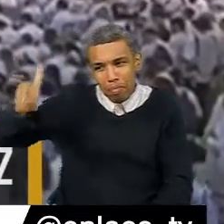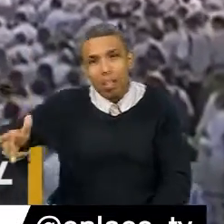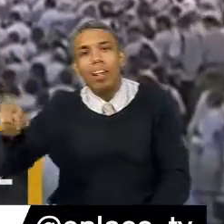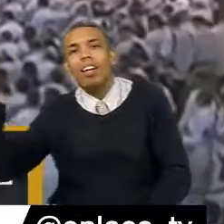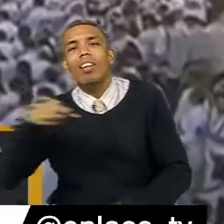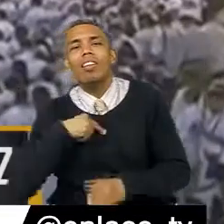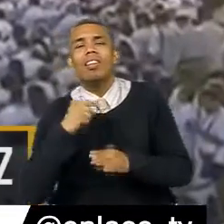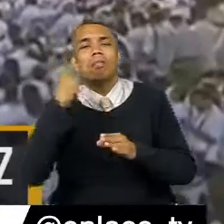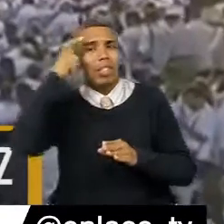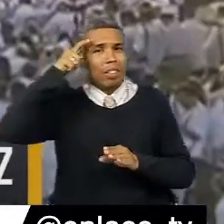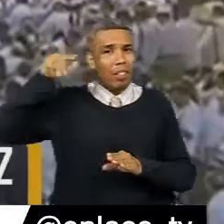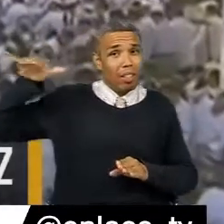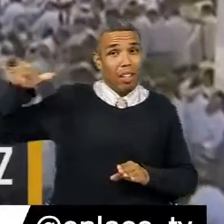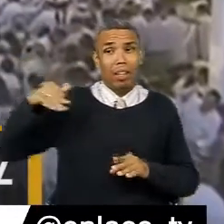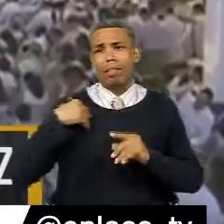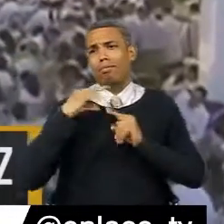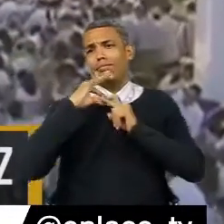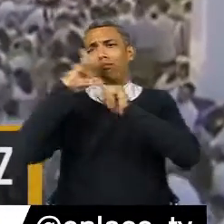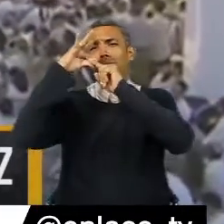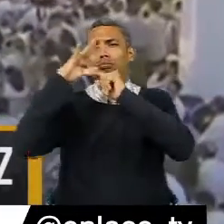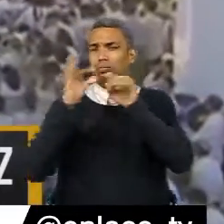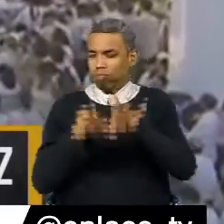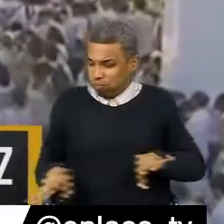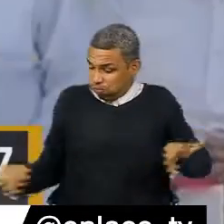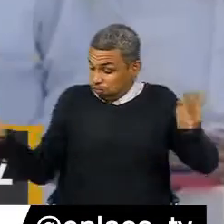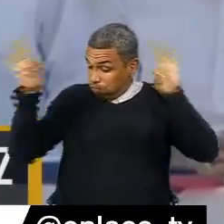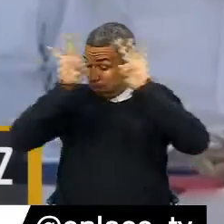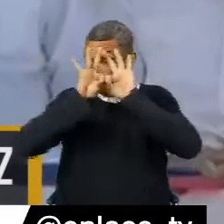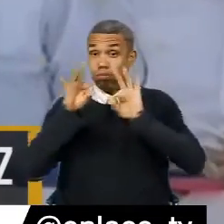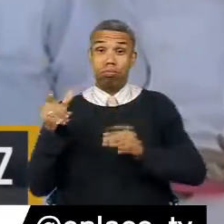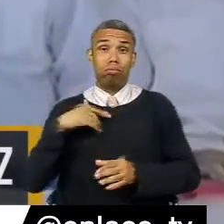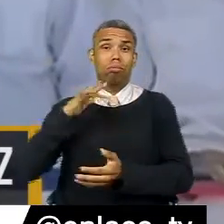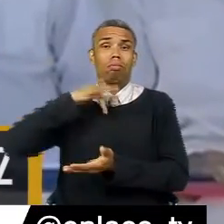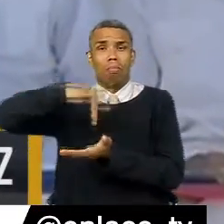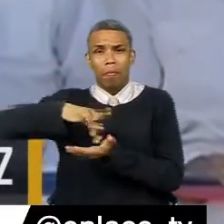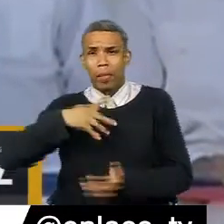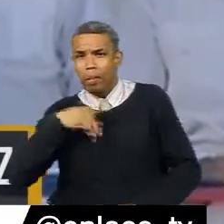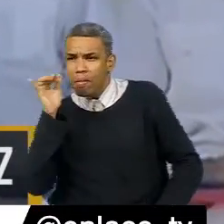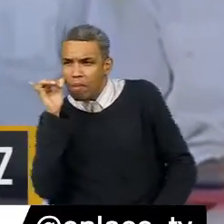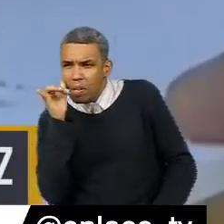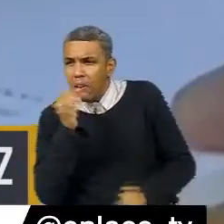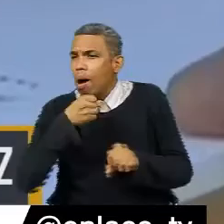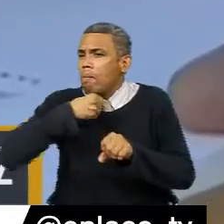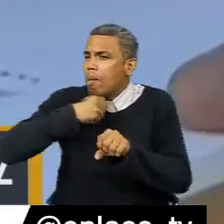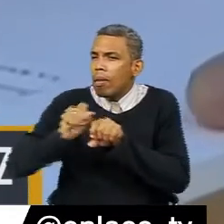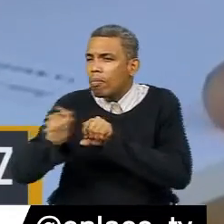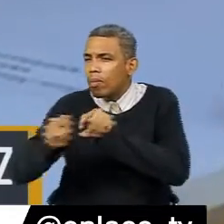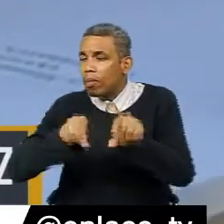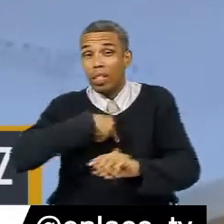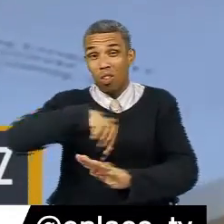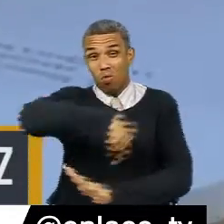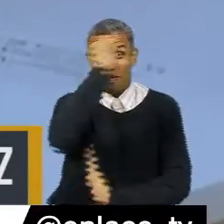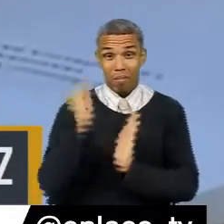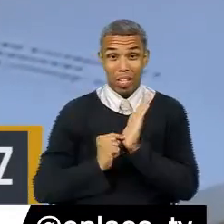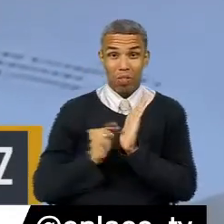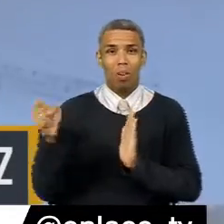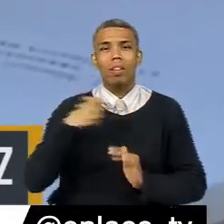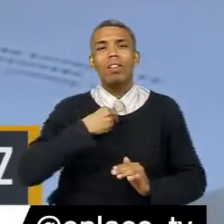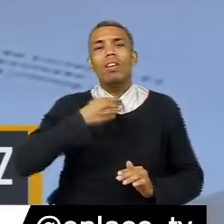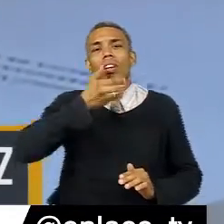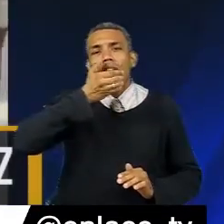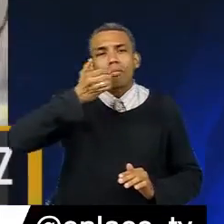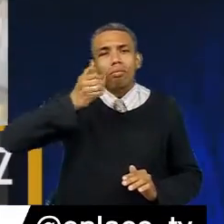lo ha calificado, más importante de su carrera como periodista, cubrir la firma protocolaria de los acuerdos de paz entre el gobierno nacional y la guerrilla